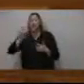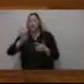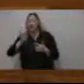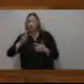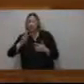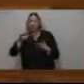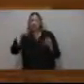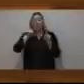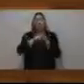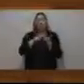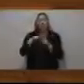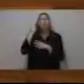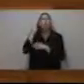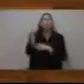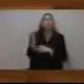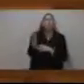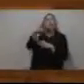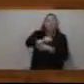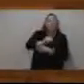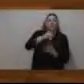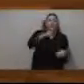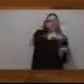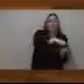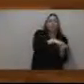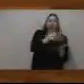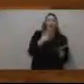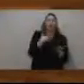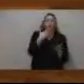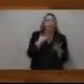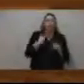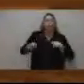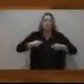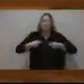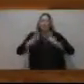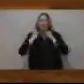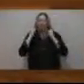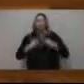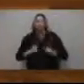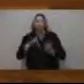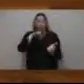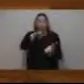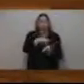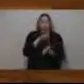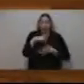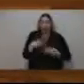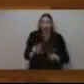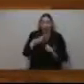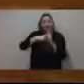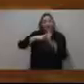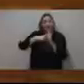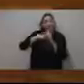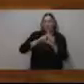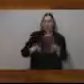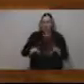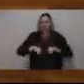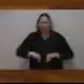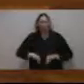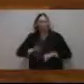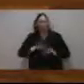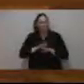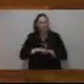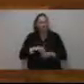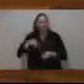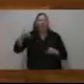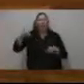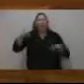generación, más potencia instalada, conociendo este mercado eléctrico, que en este momento está en los niveles más que aceptables para atender la demanda,